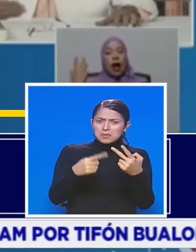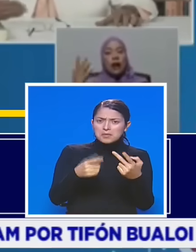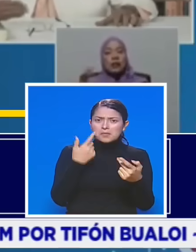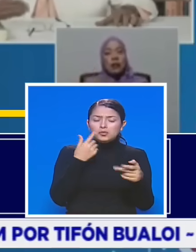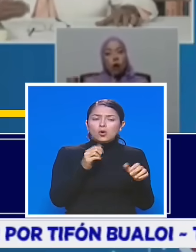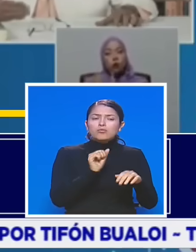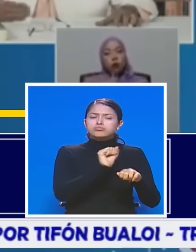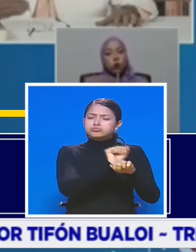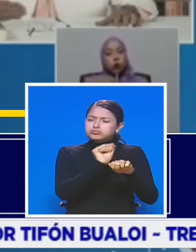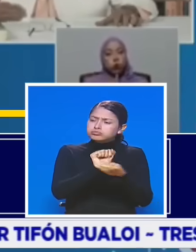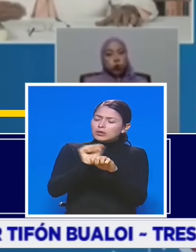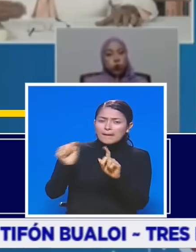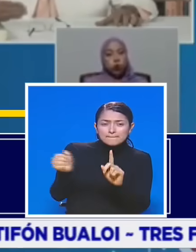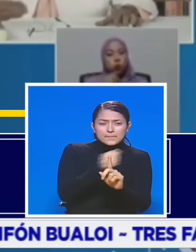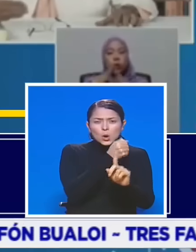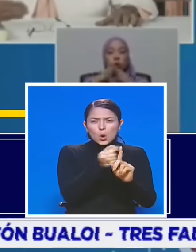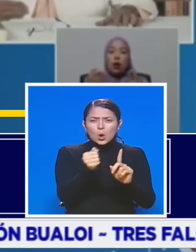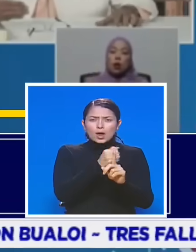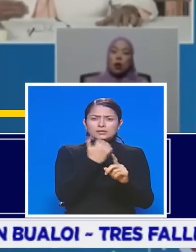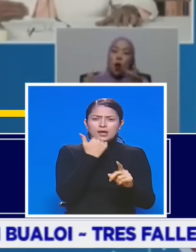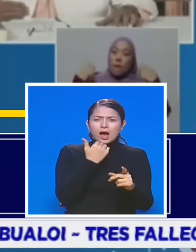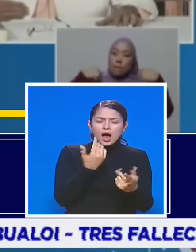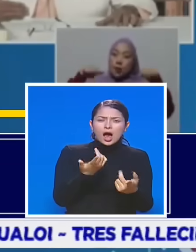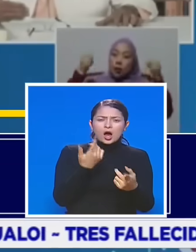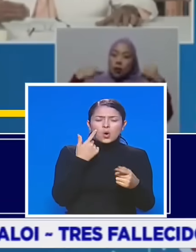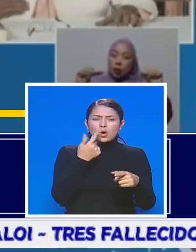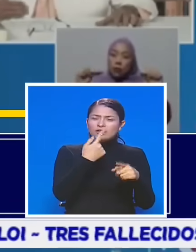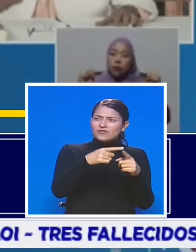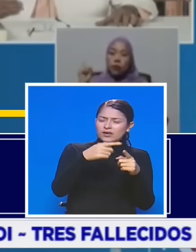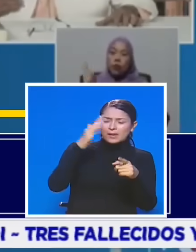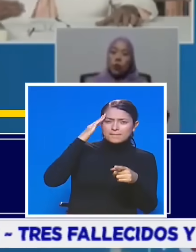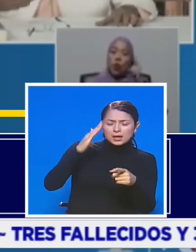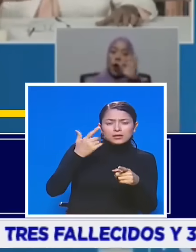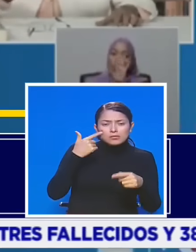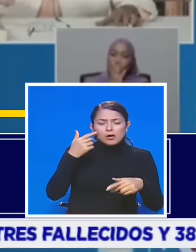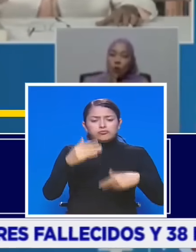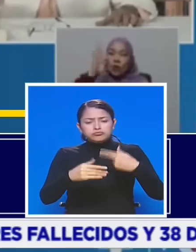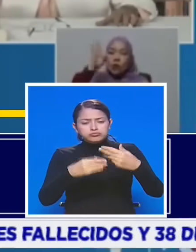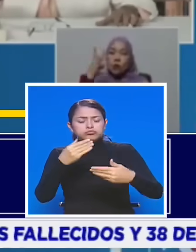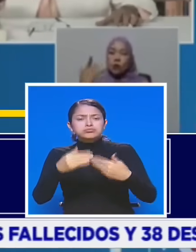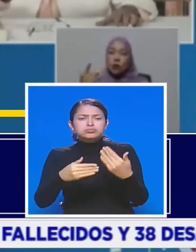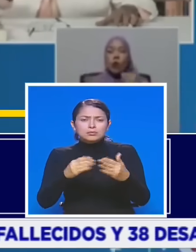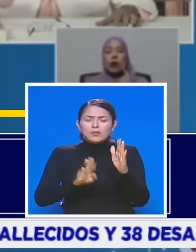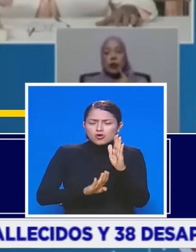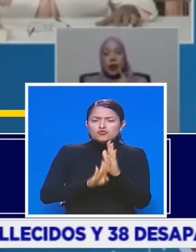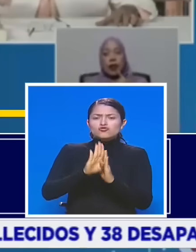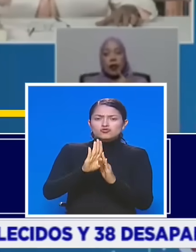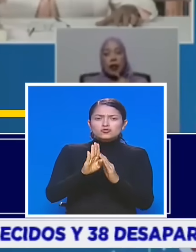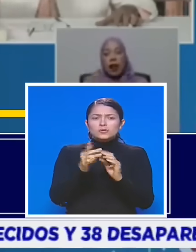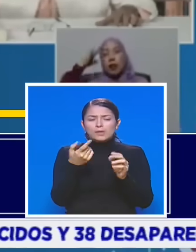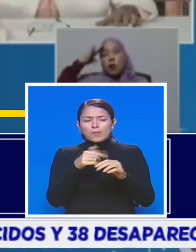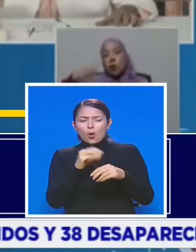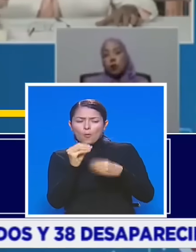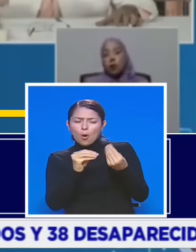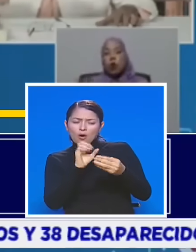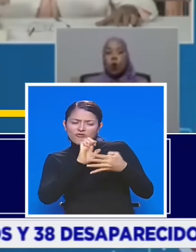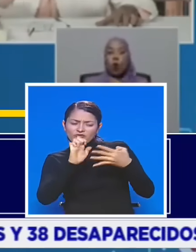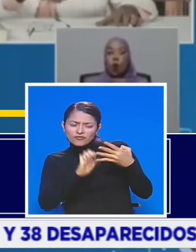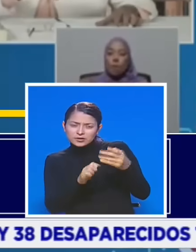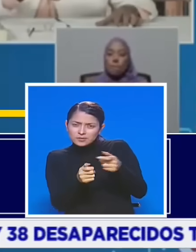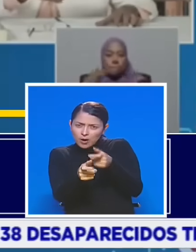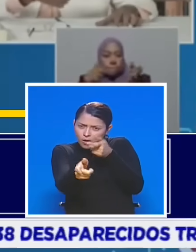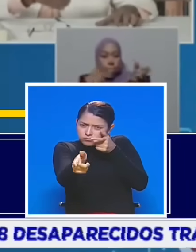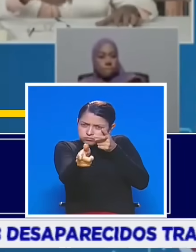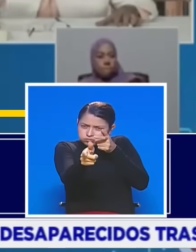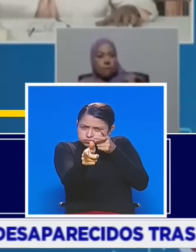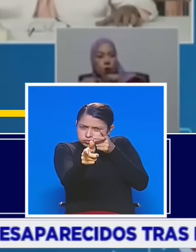violencia. En todos esos ejercicios militares hay grandes avances en la técnica militar, en la puntería, en